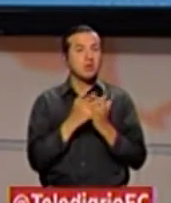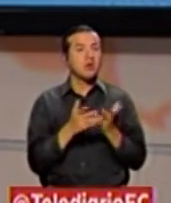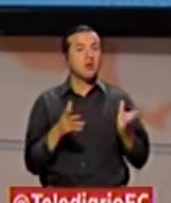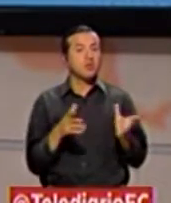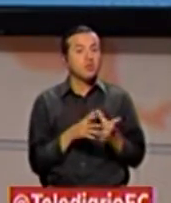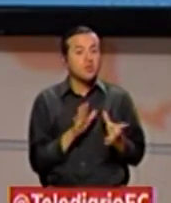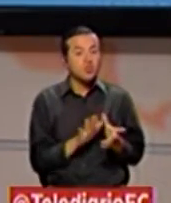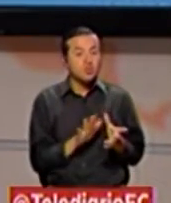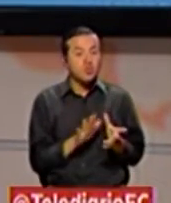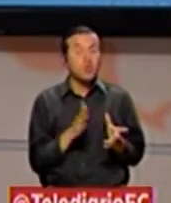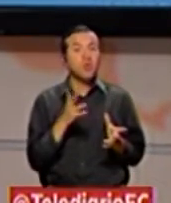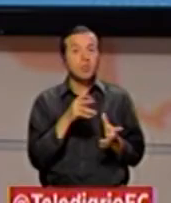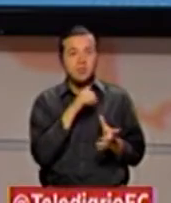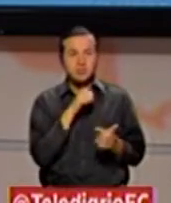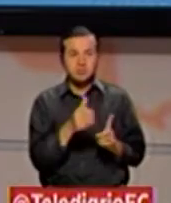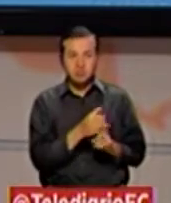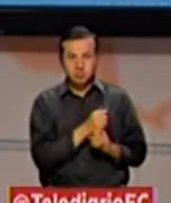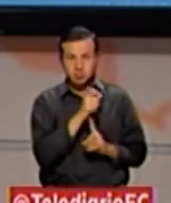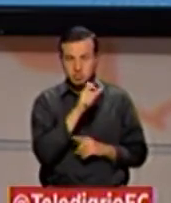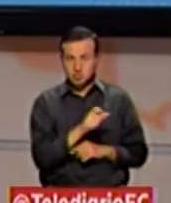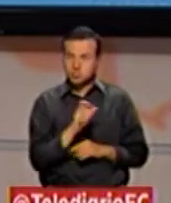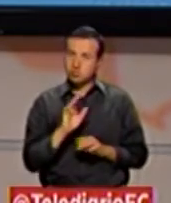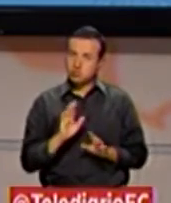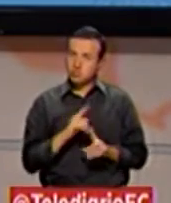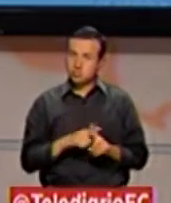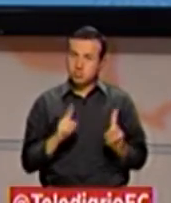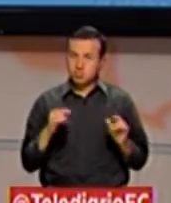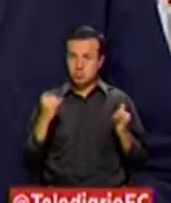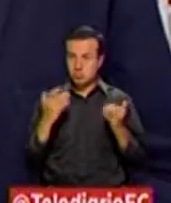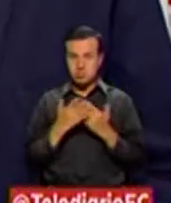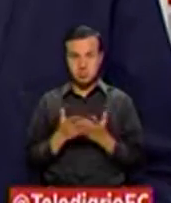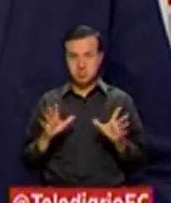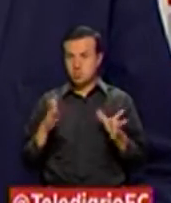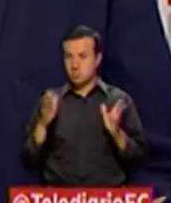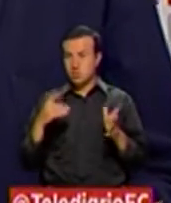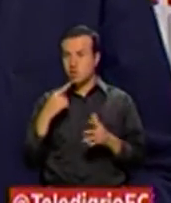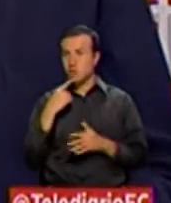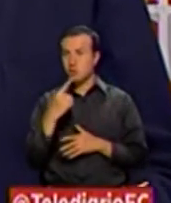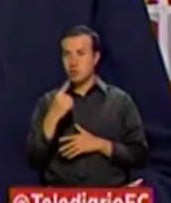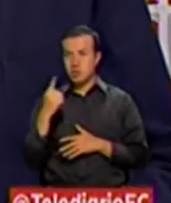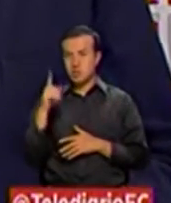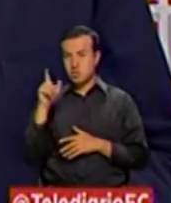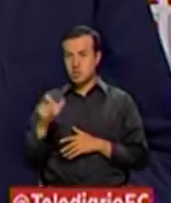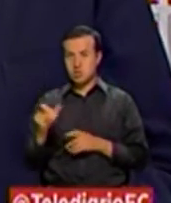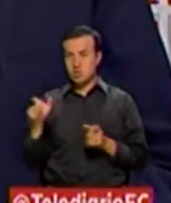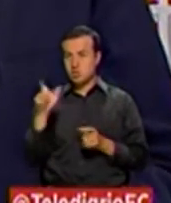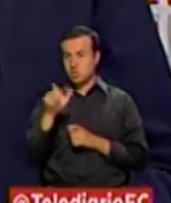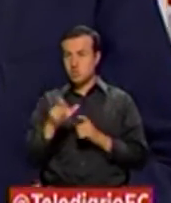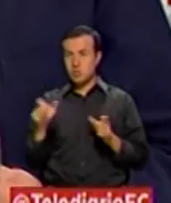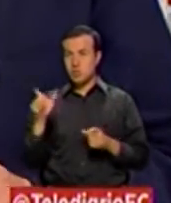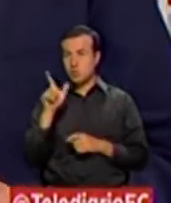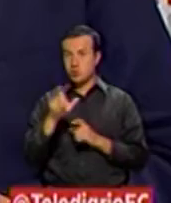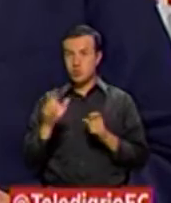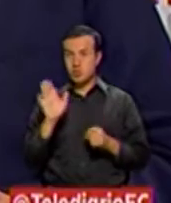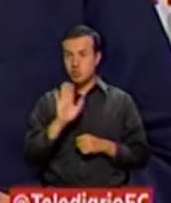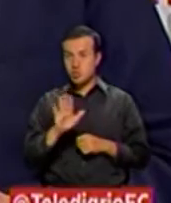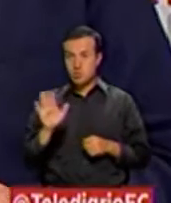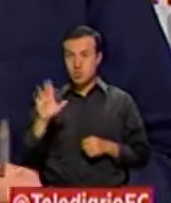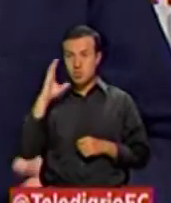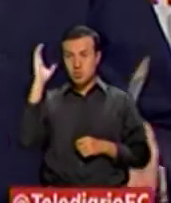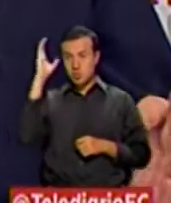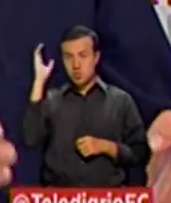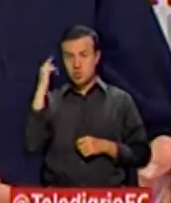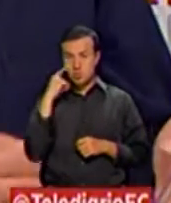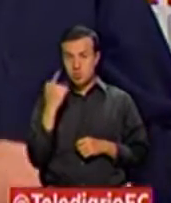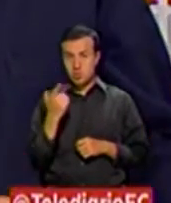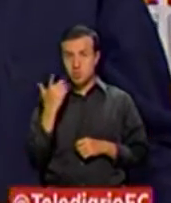delito de secuestro. Pero si me permite, hoy por hoy nadie niega que el secuestro se llevó a cabo, que se produjo en Colombia,